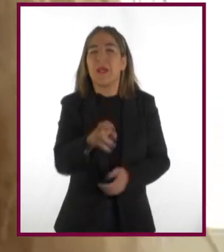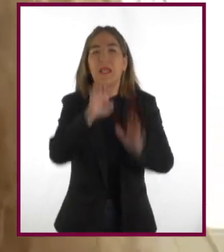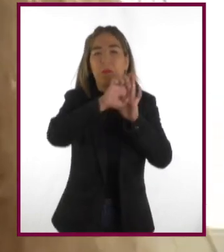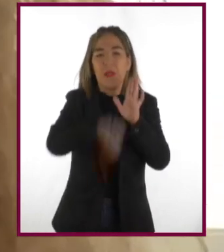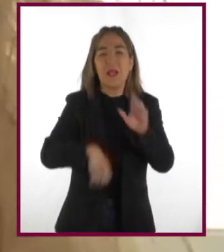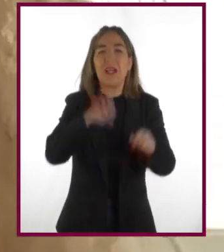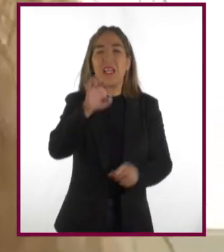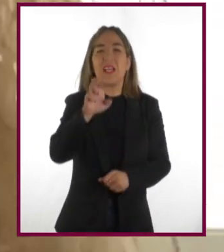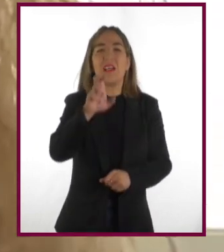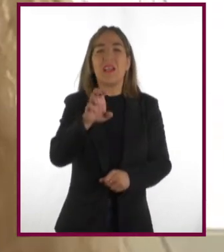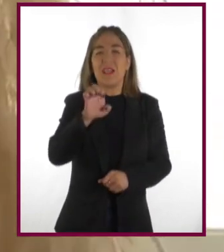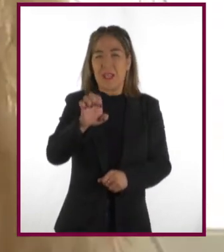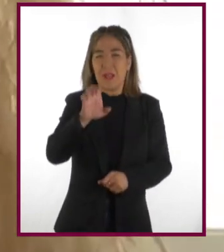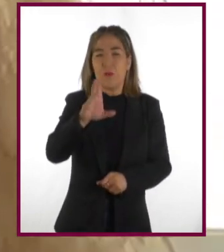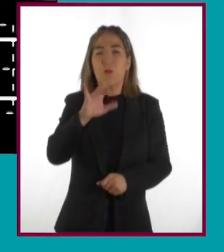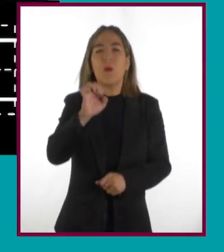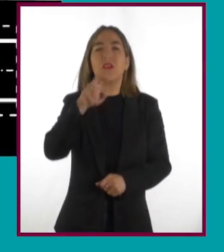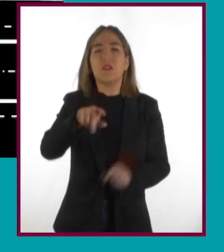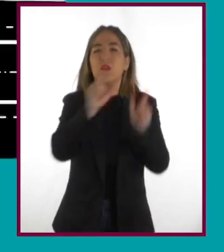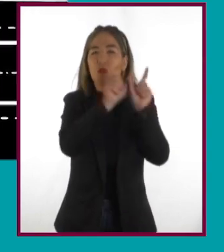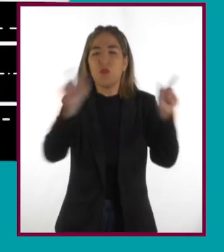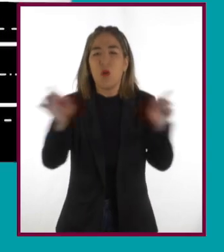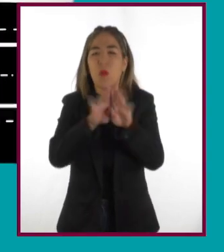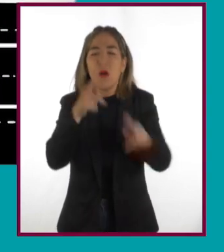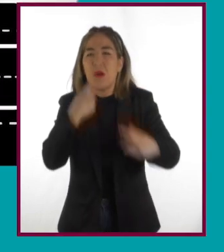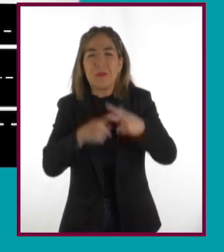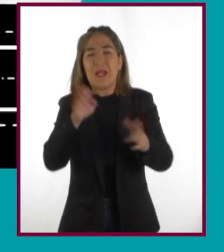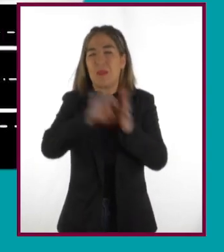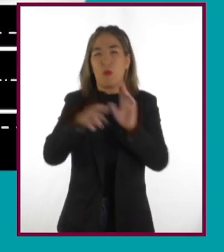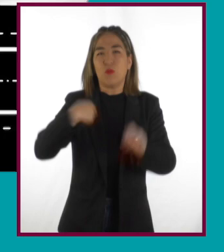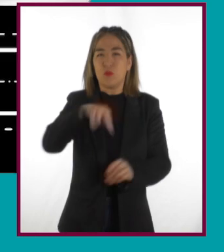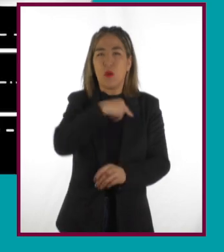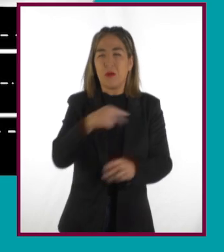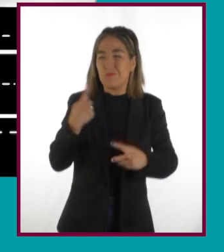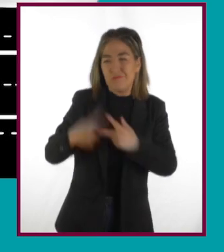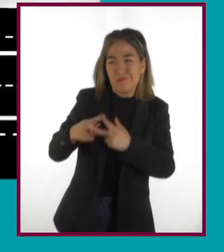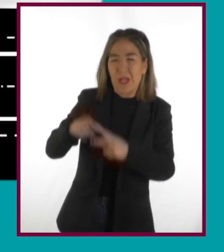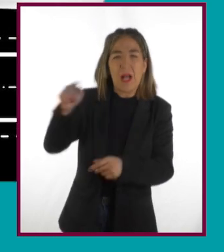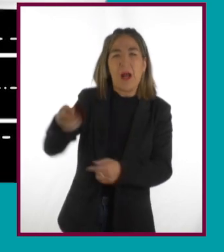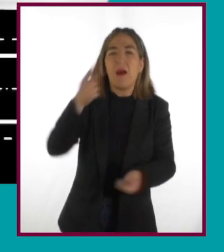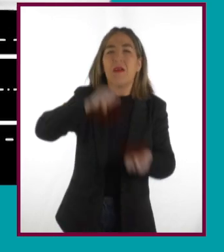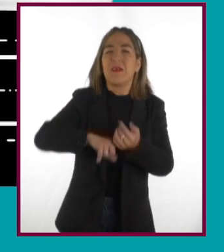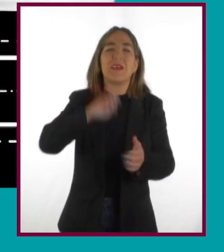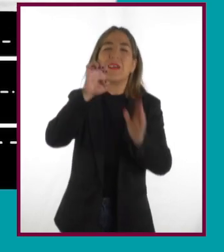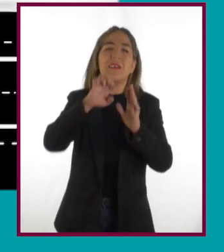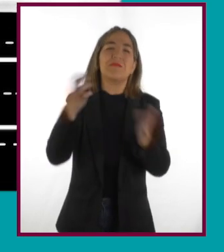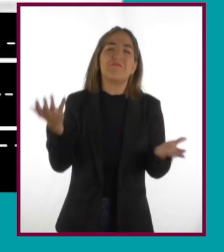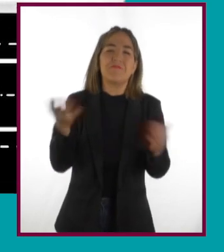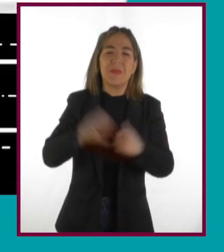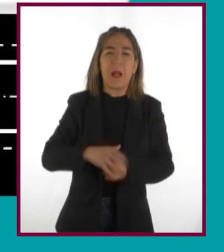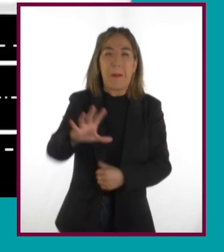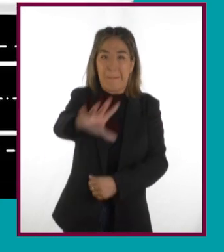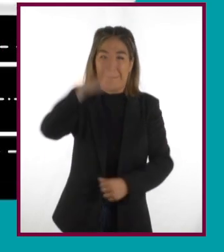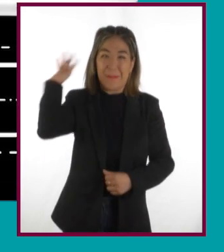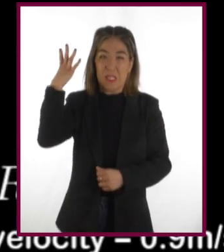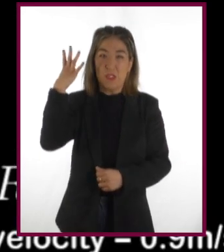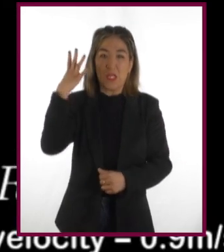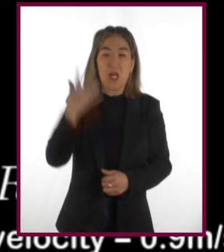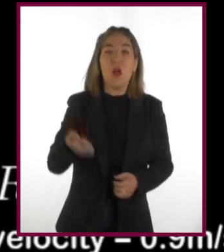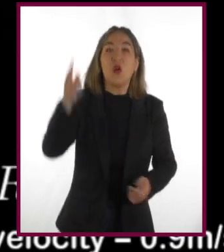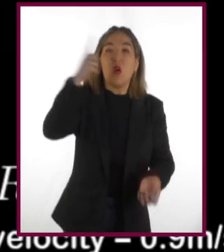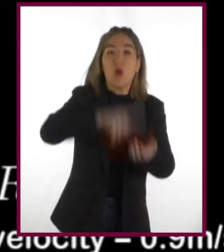por ejemplo, las ecuaciones de Navier-Stokes, porque si nosotros consideramos que ciertos parámetros del fluido, como por ejemplo la